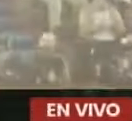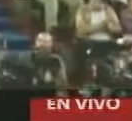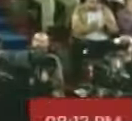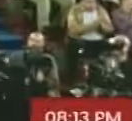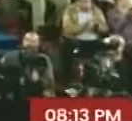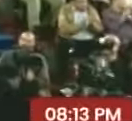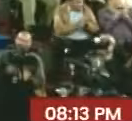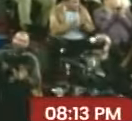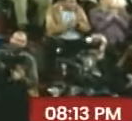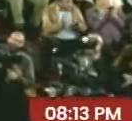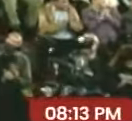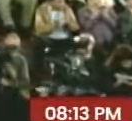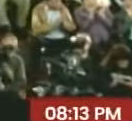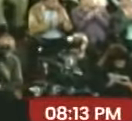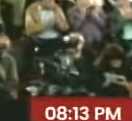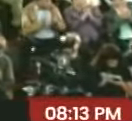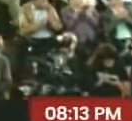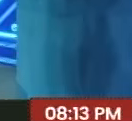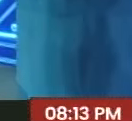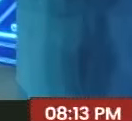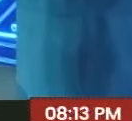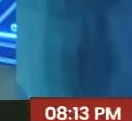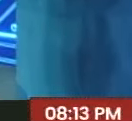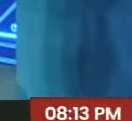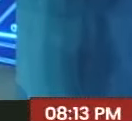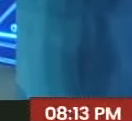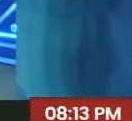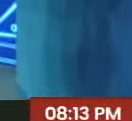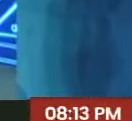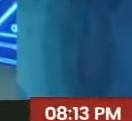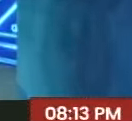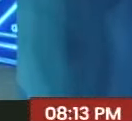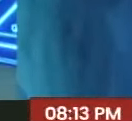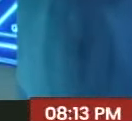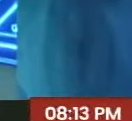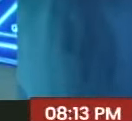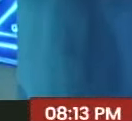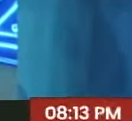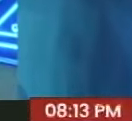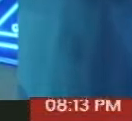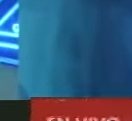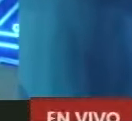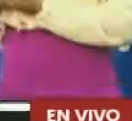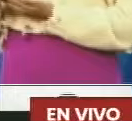Te felicito, vale, qué bonito. ¿Ah? Y yo te digo, Jania,